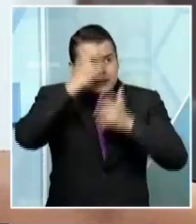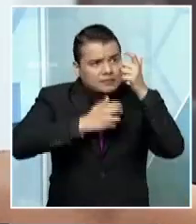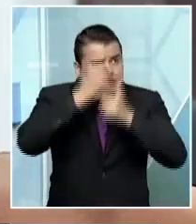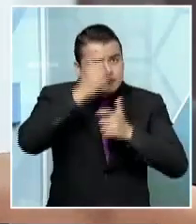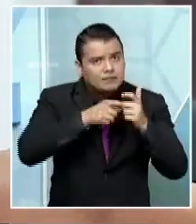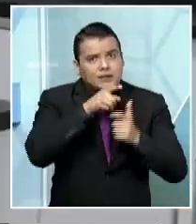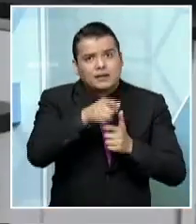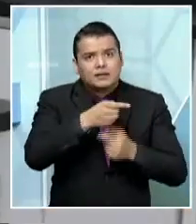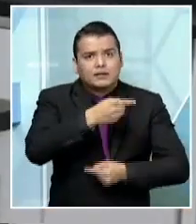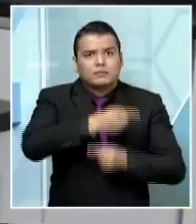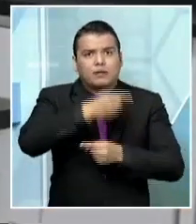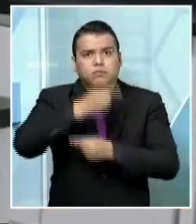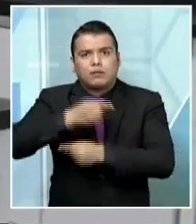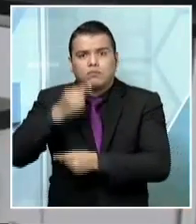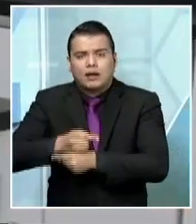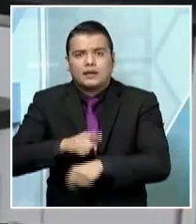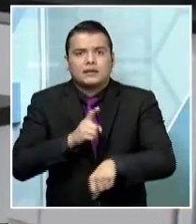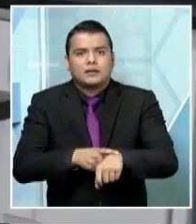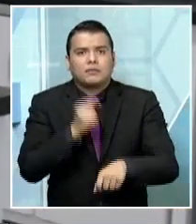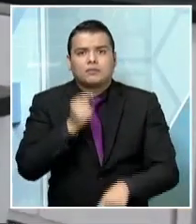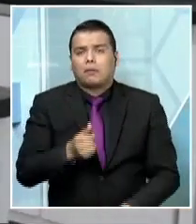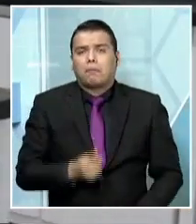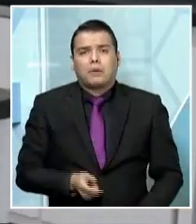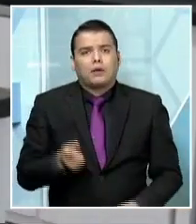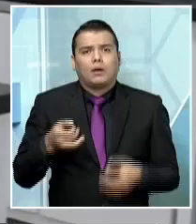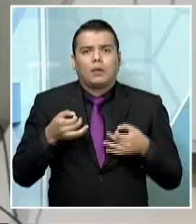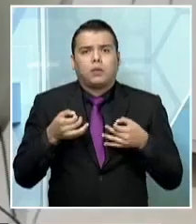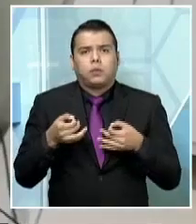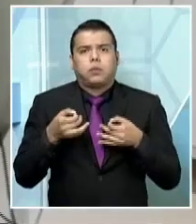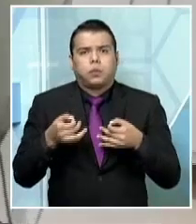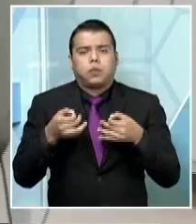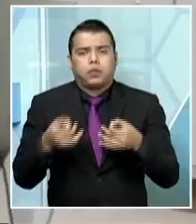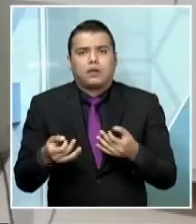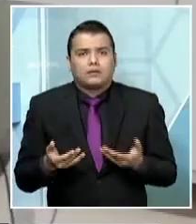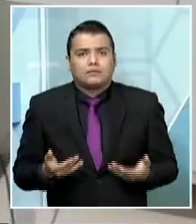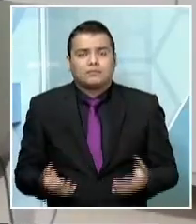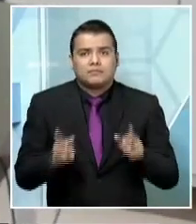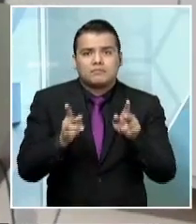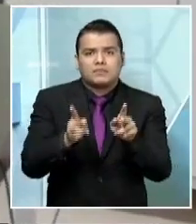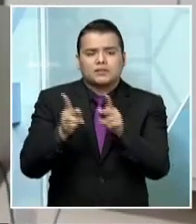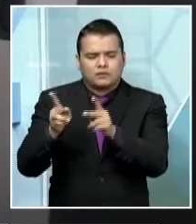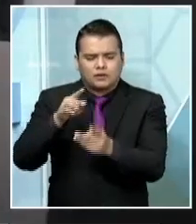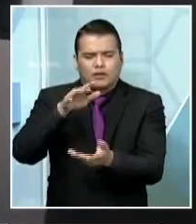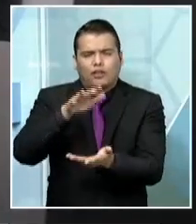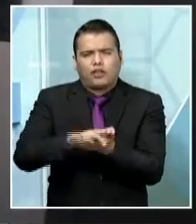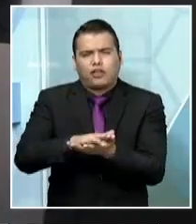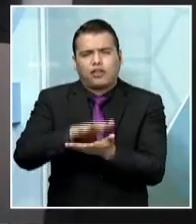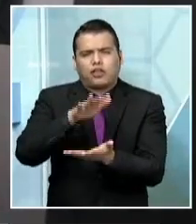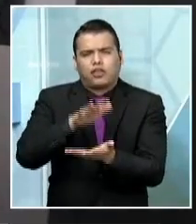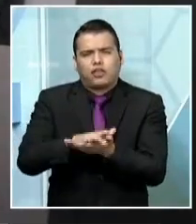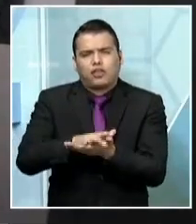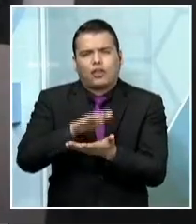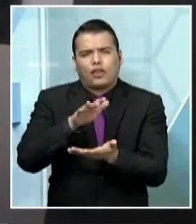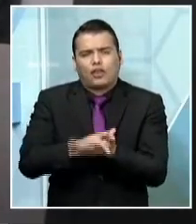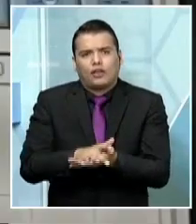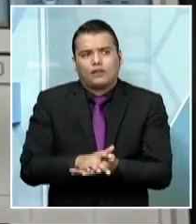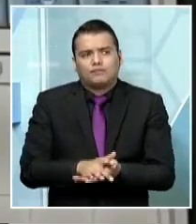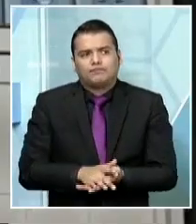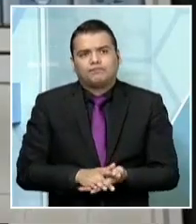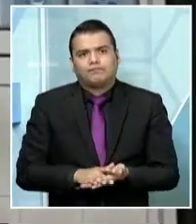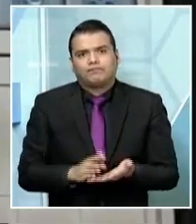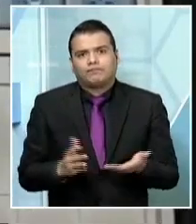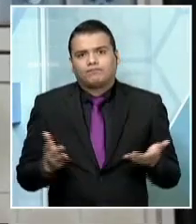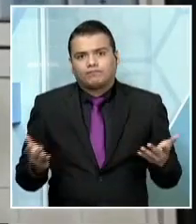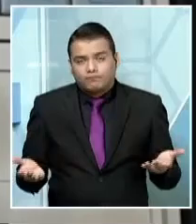de 4 pruebas que tomamos, una sale positiva. Sentimos que la gente se ha relajado con respecto a las medidas.